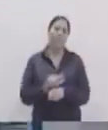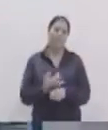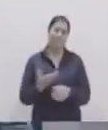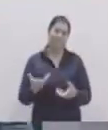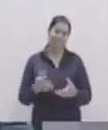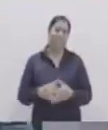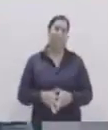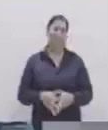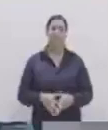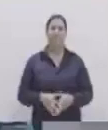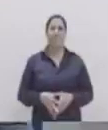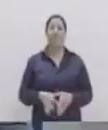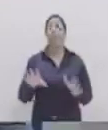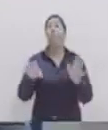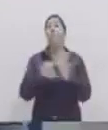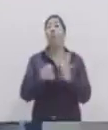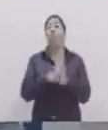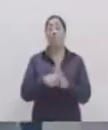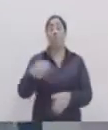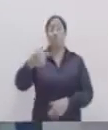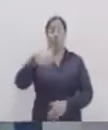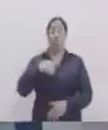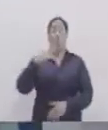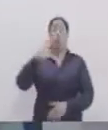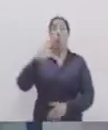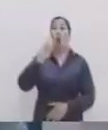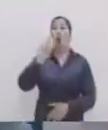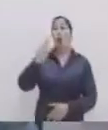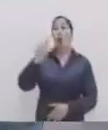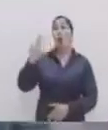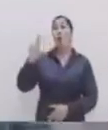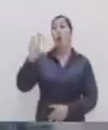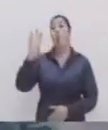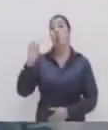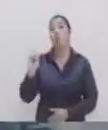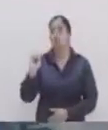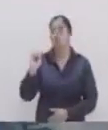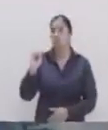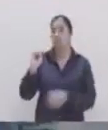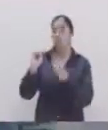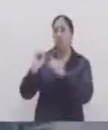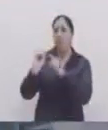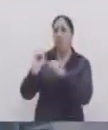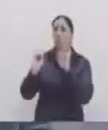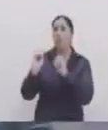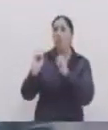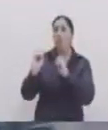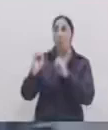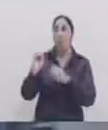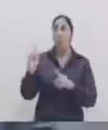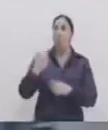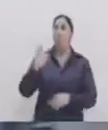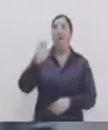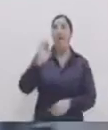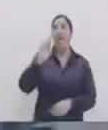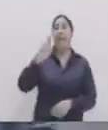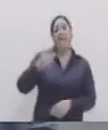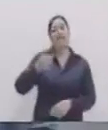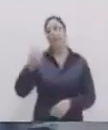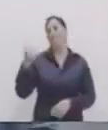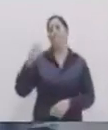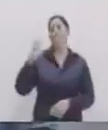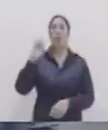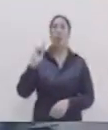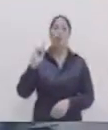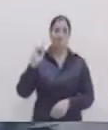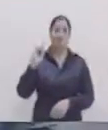que poner, ¿cómo tendría que poner? Entonces, yo corro. Yo corro. Y ahí ya es verbo. Exacto, correcto. Si lo coloco como yo corro, estoy hablando